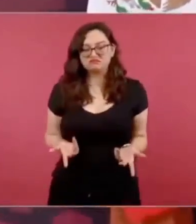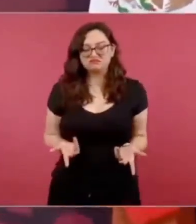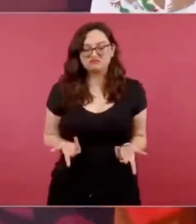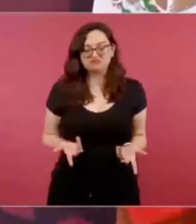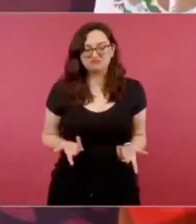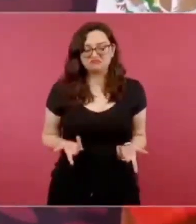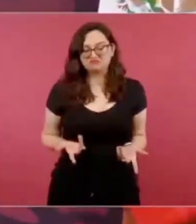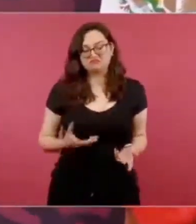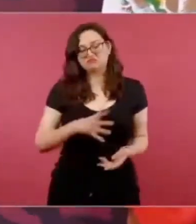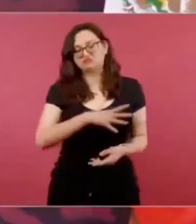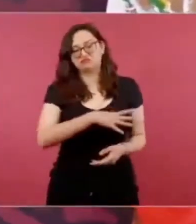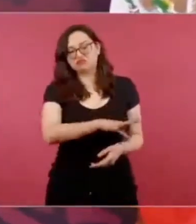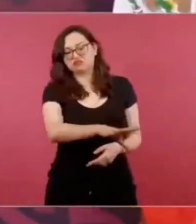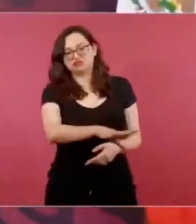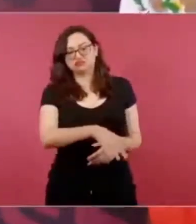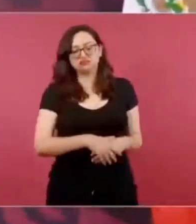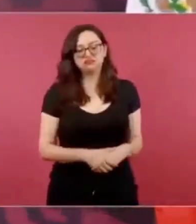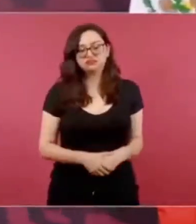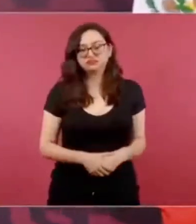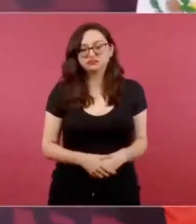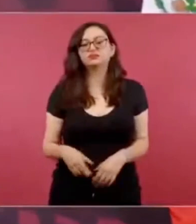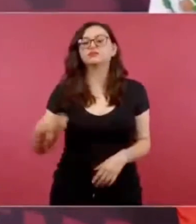Por eso luchamos